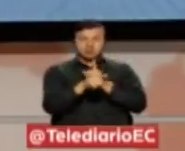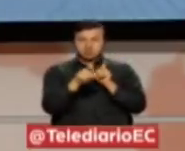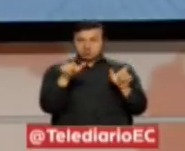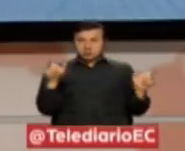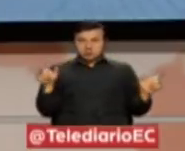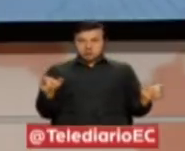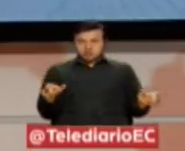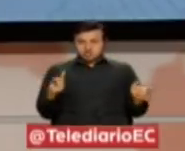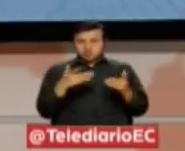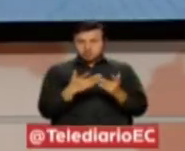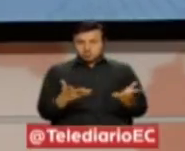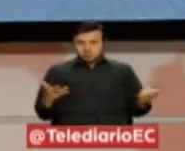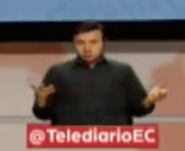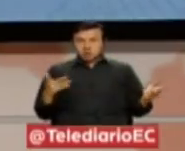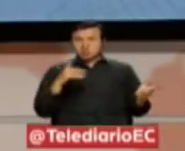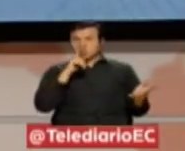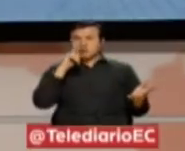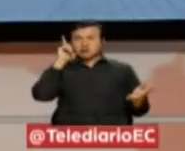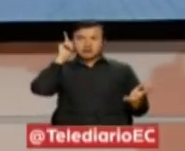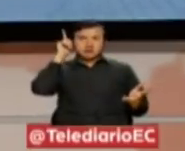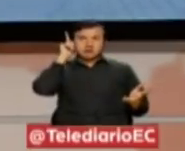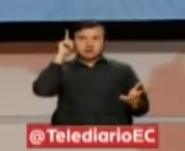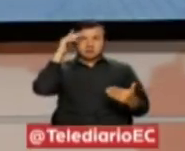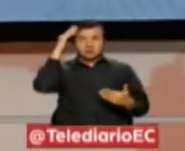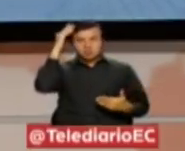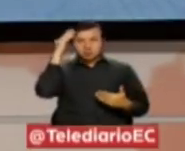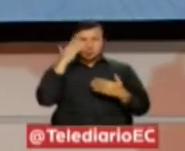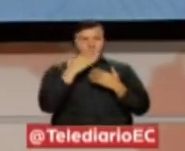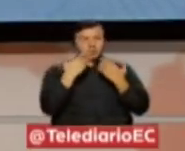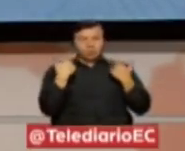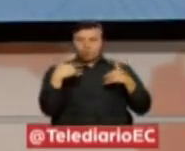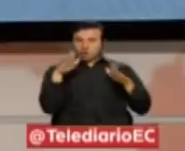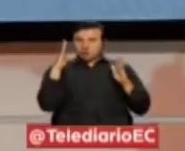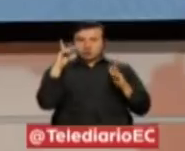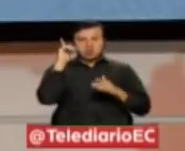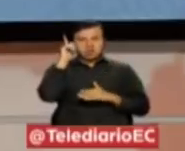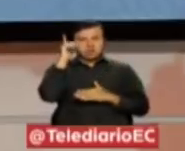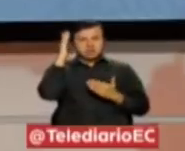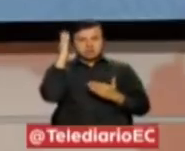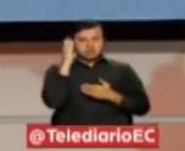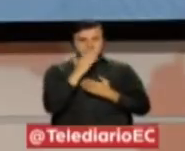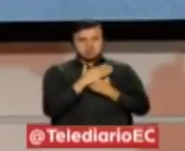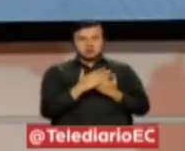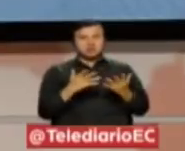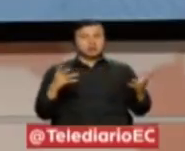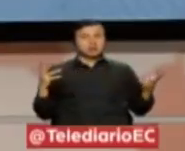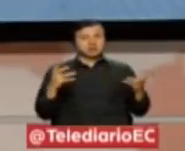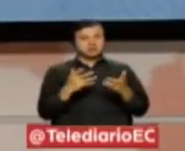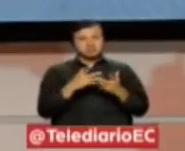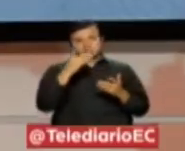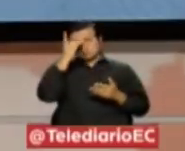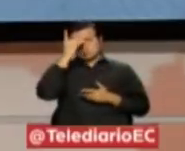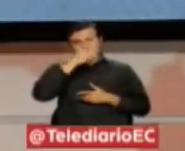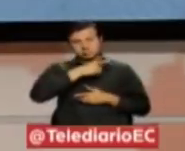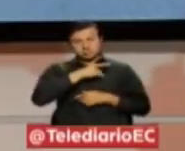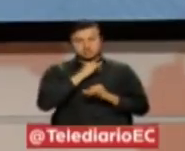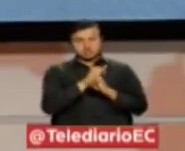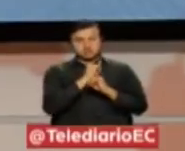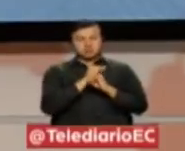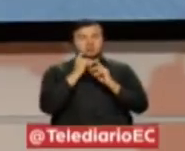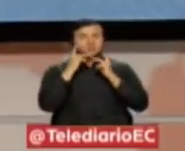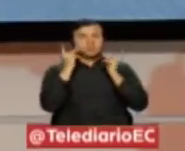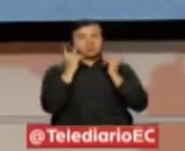ejemplo, por parte de líderes políticos, sea cual sea el origen de estos liderazgos, para tomarse las instituciones